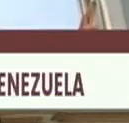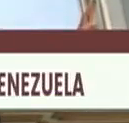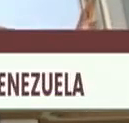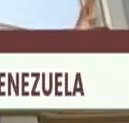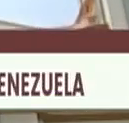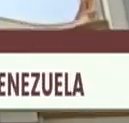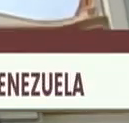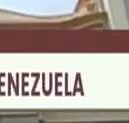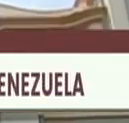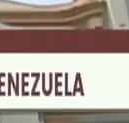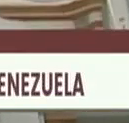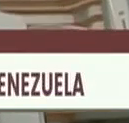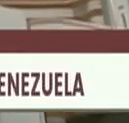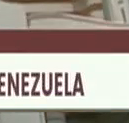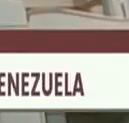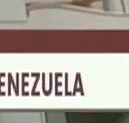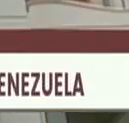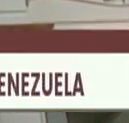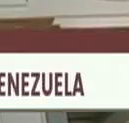entre la República